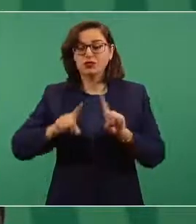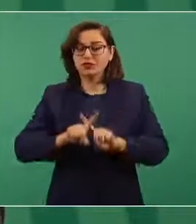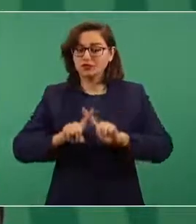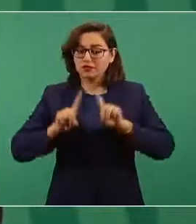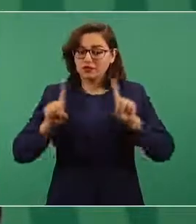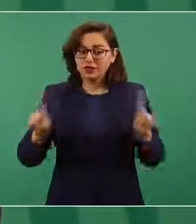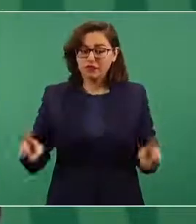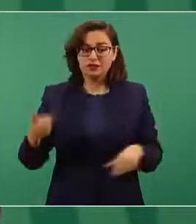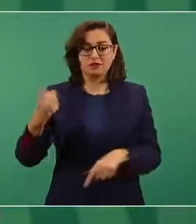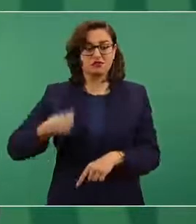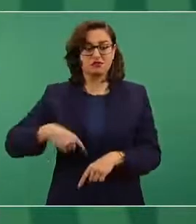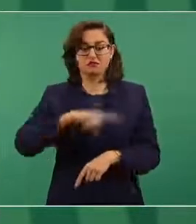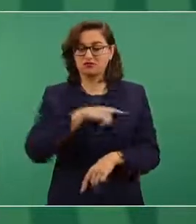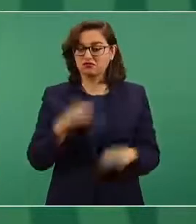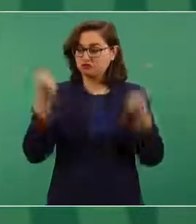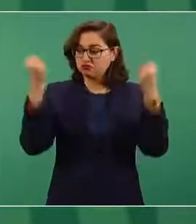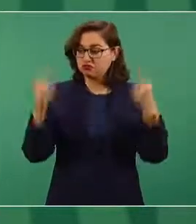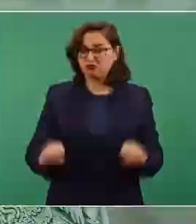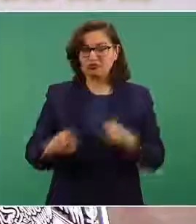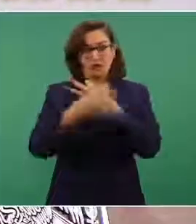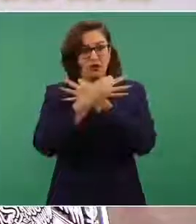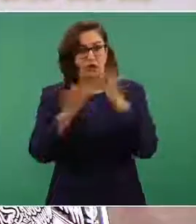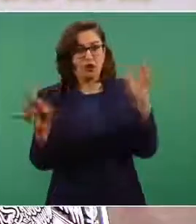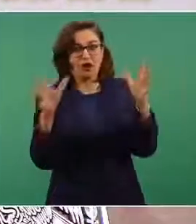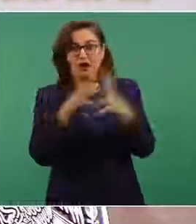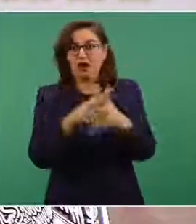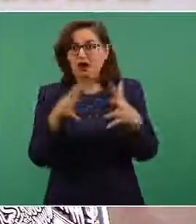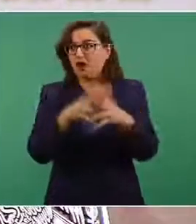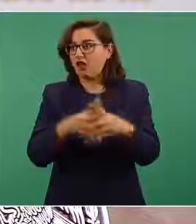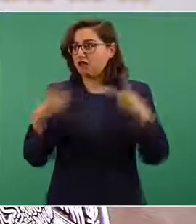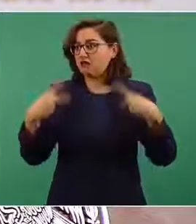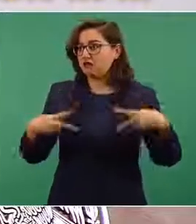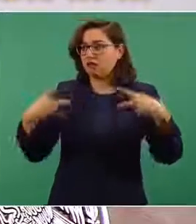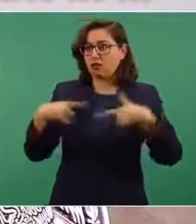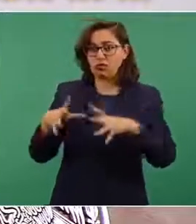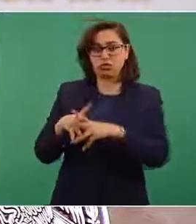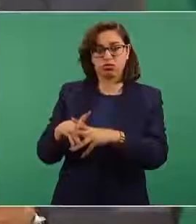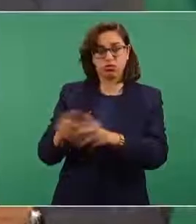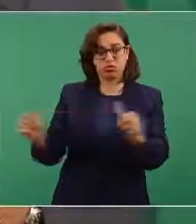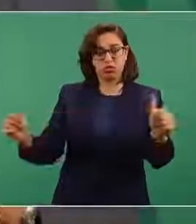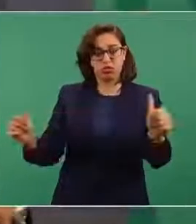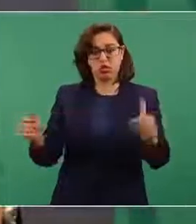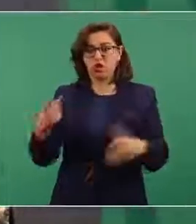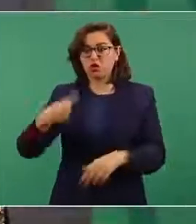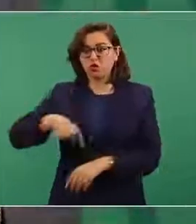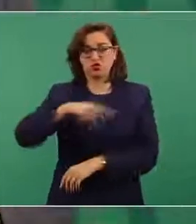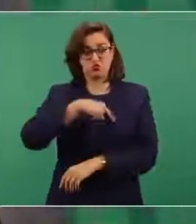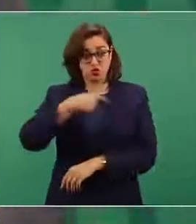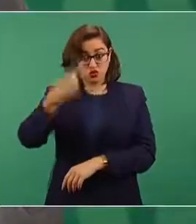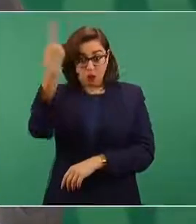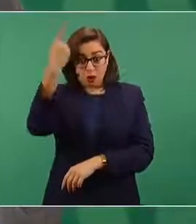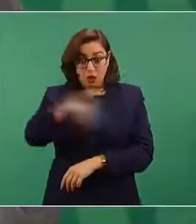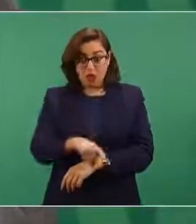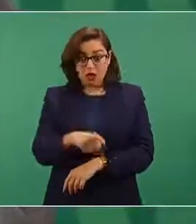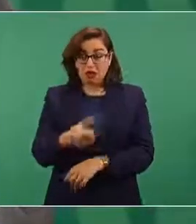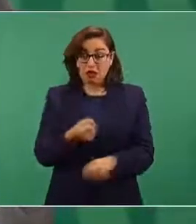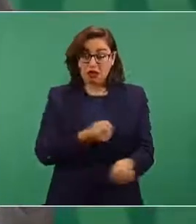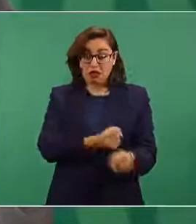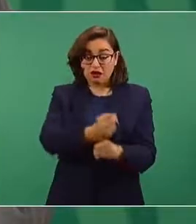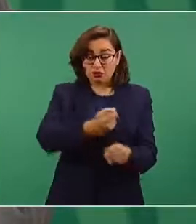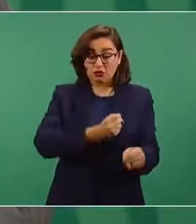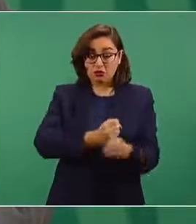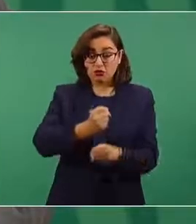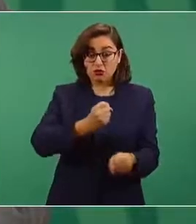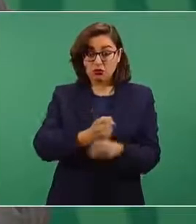somos autoritarios, no declaramos la guerra, no desaparecemos a nadie, no ordenamos